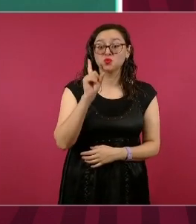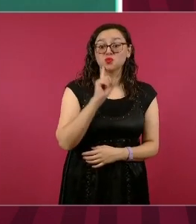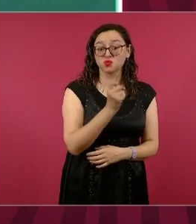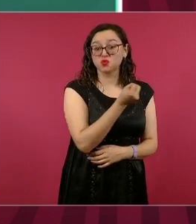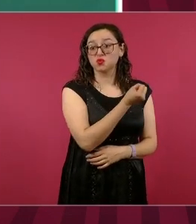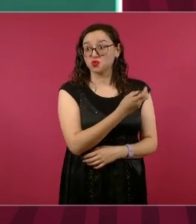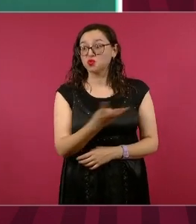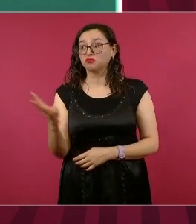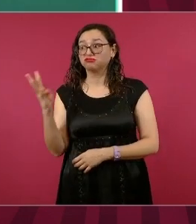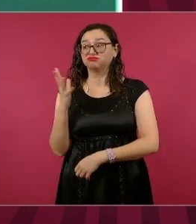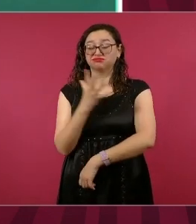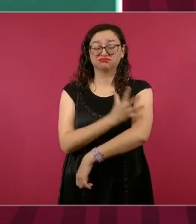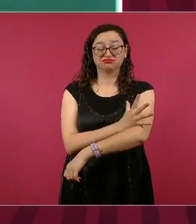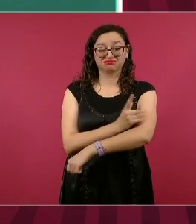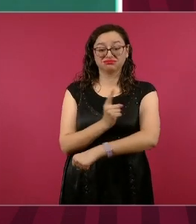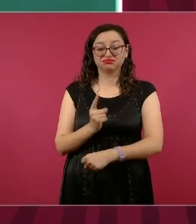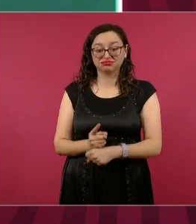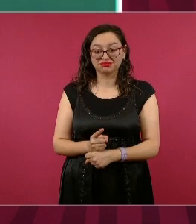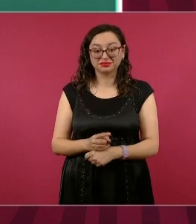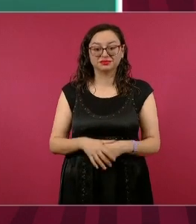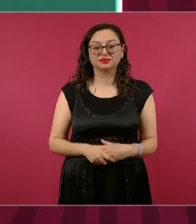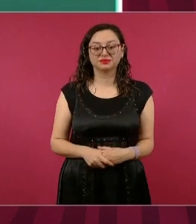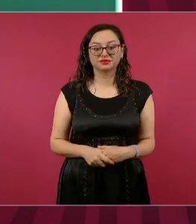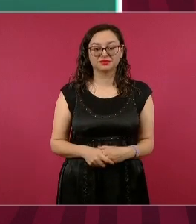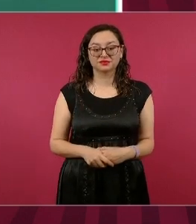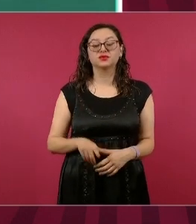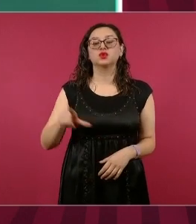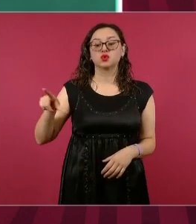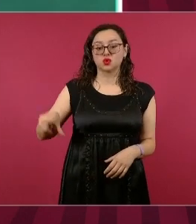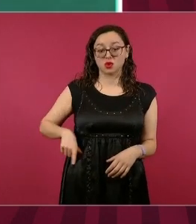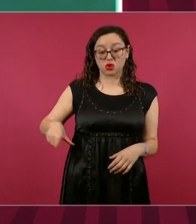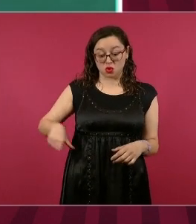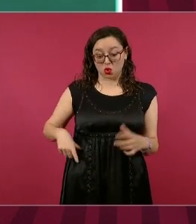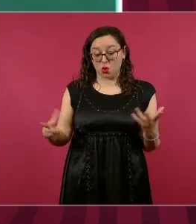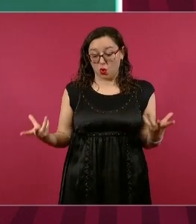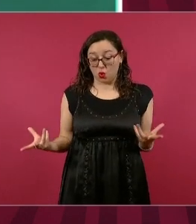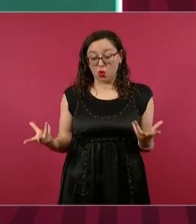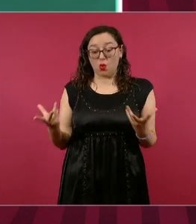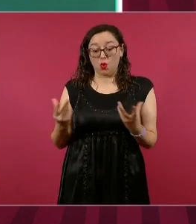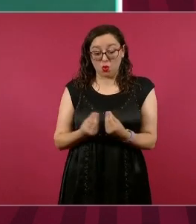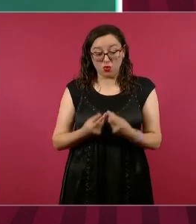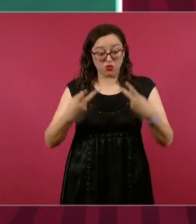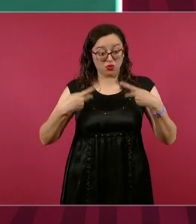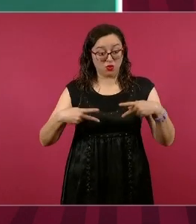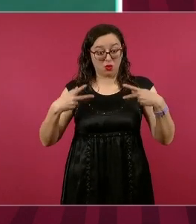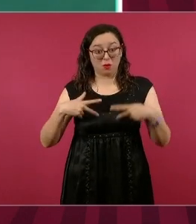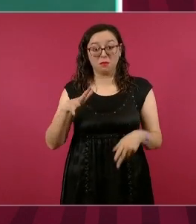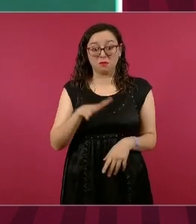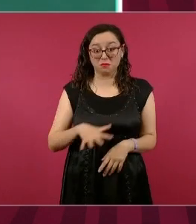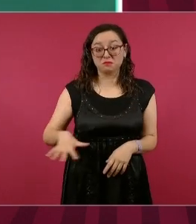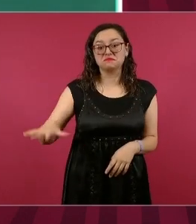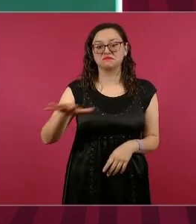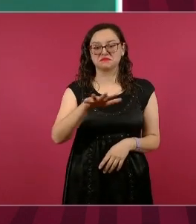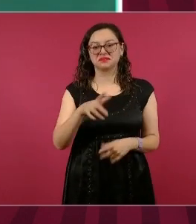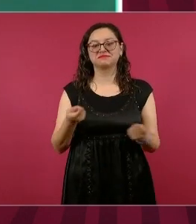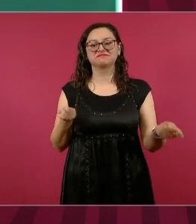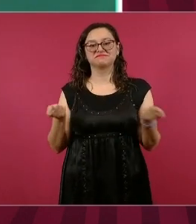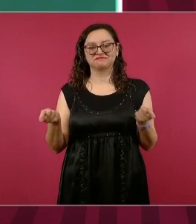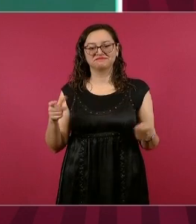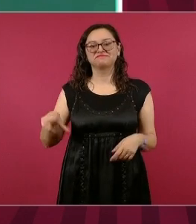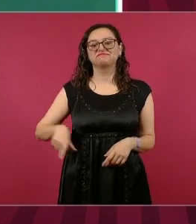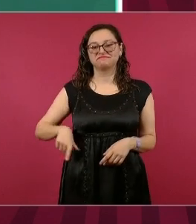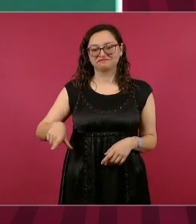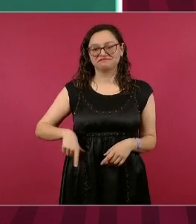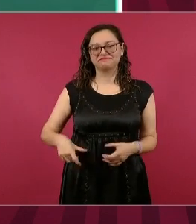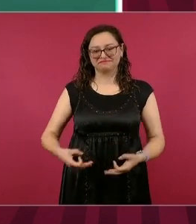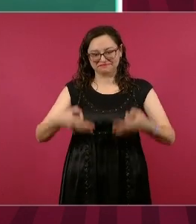ciudadanas honestas. Cuando se gobierna escuchando al pueblo y de la mano del pueblo, se gobierna mejor, y eso lo hemos aprendido